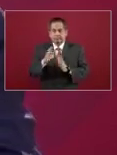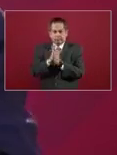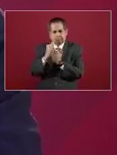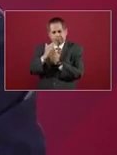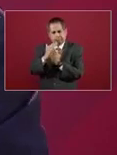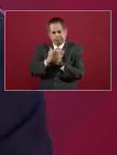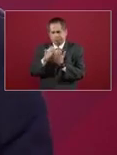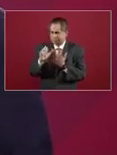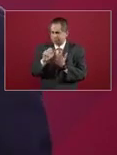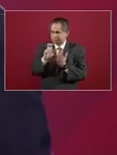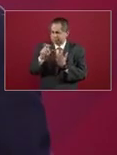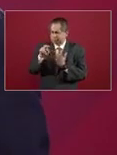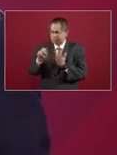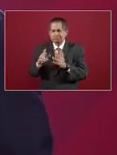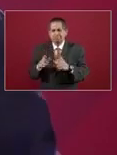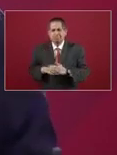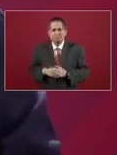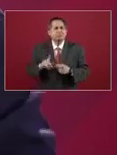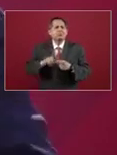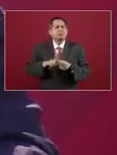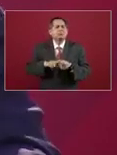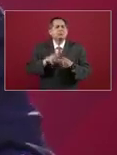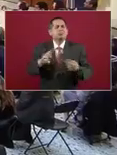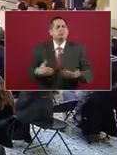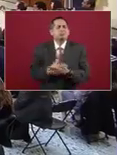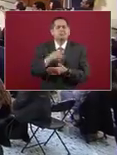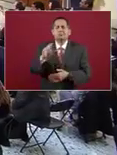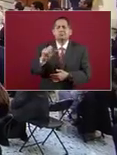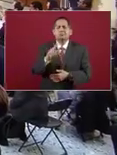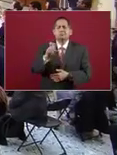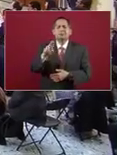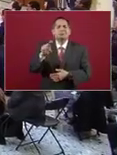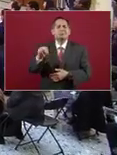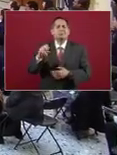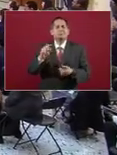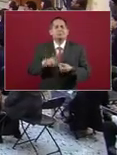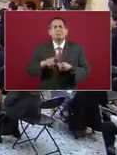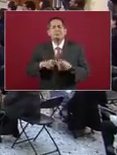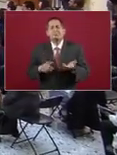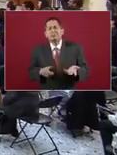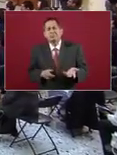manual de Carreño, ¿no? ¿De dónde era Carreño? Creo que